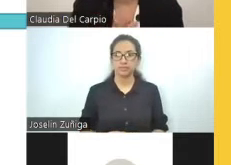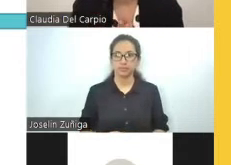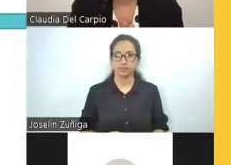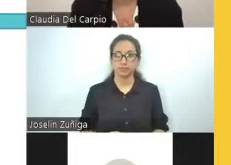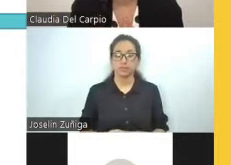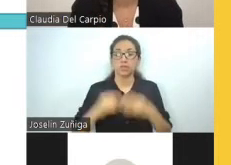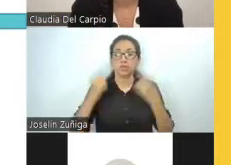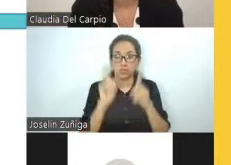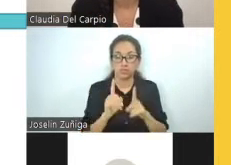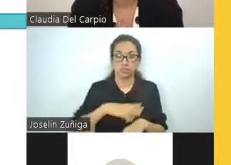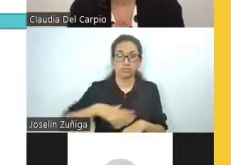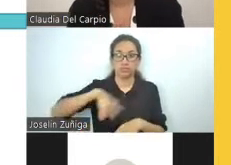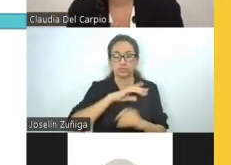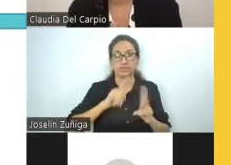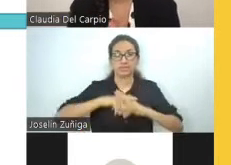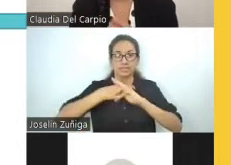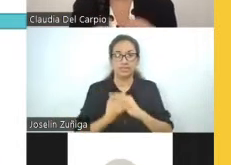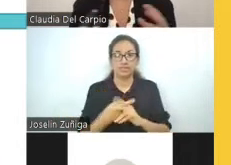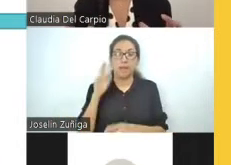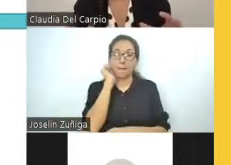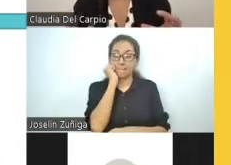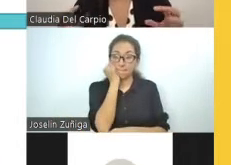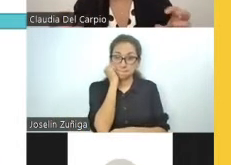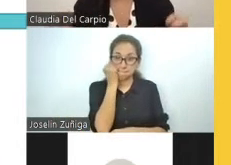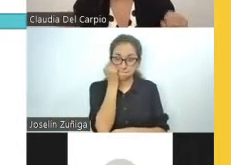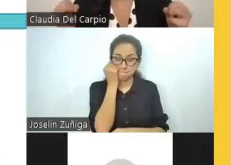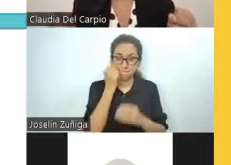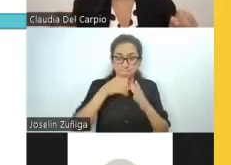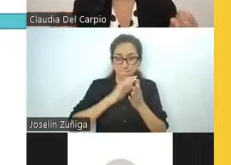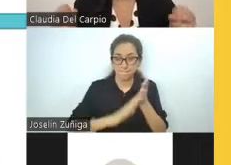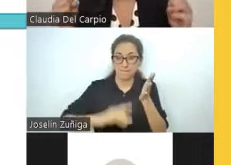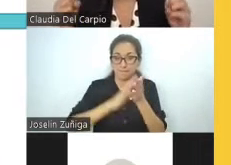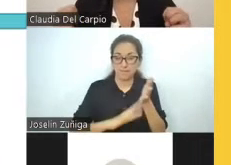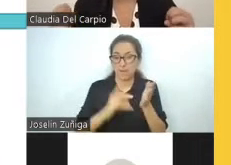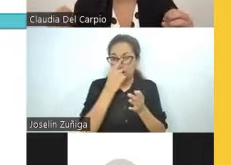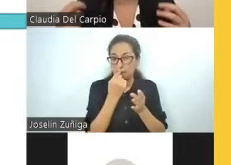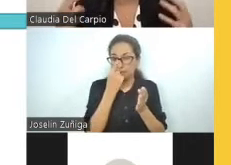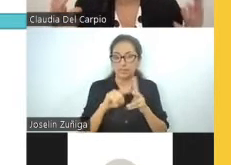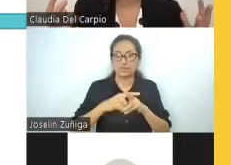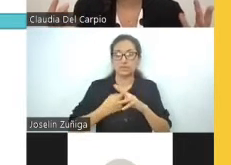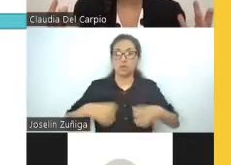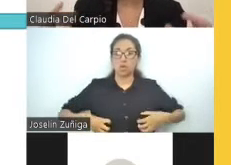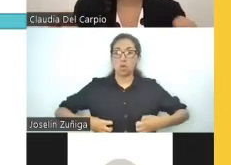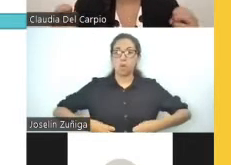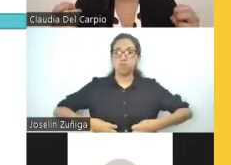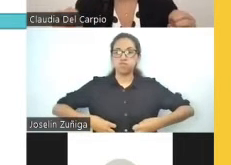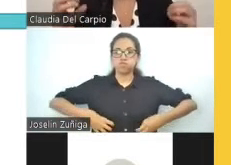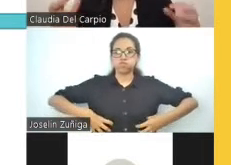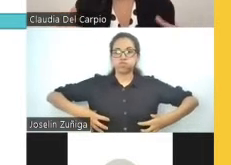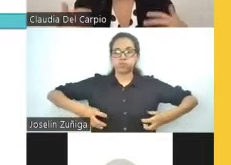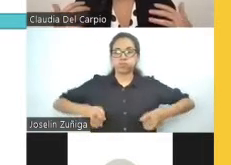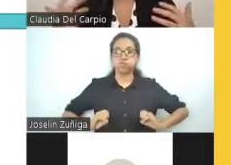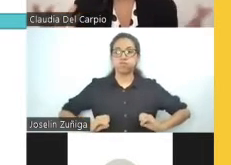Cuando nosotras empezamos a menstruar, significa que nuestros ovarios empiezan a despertar y a